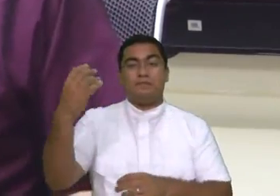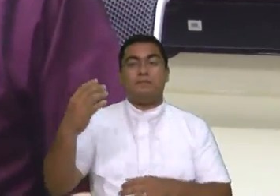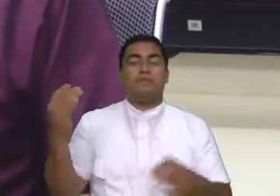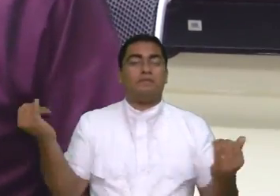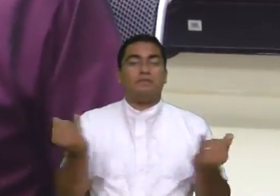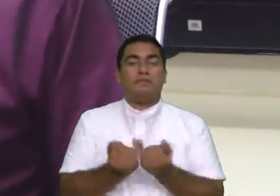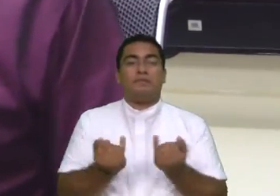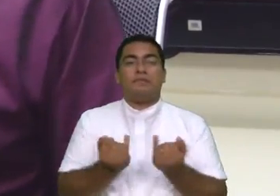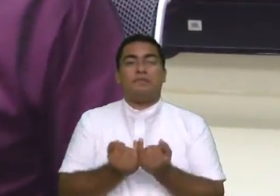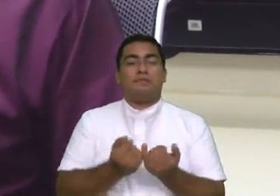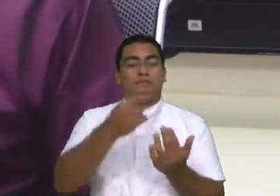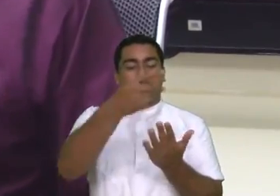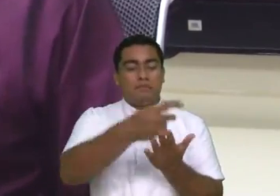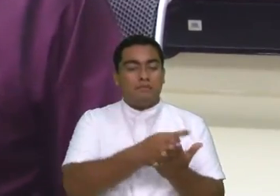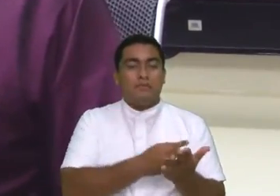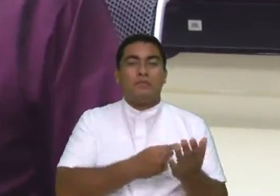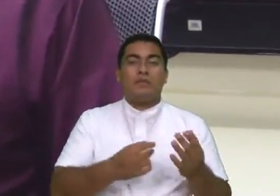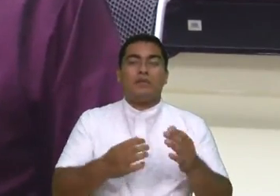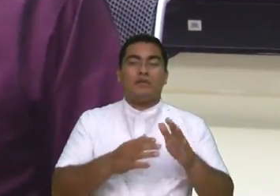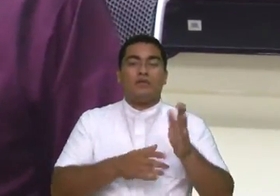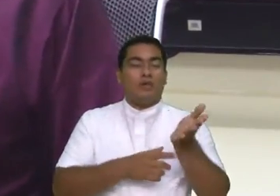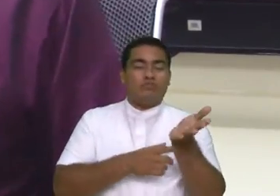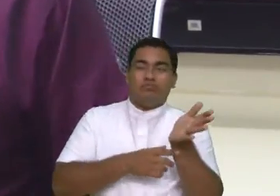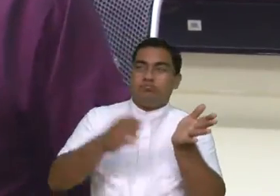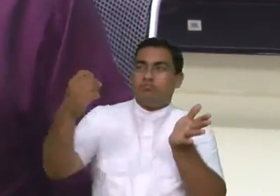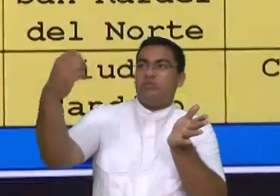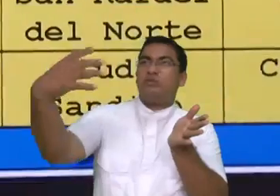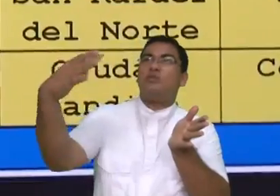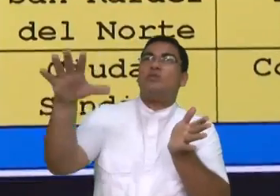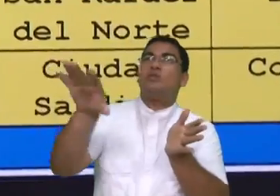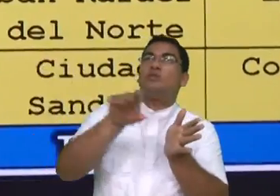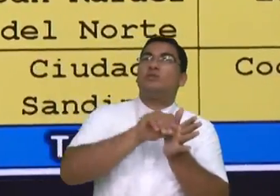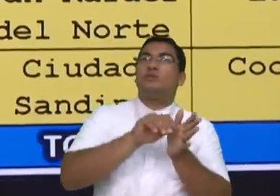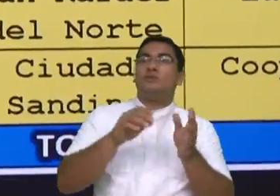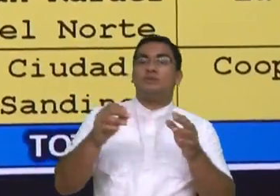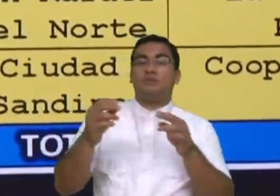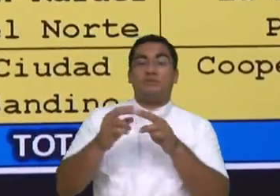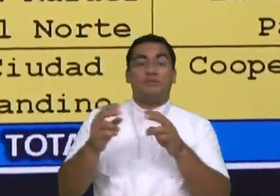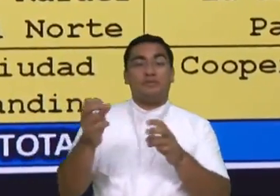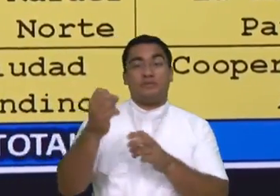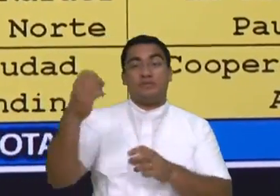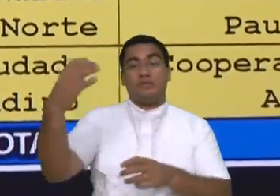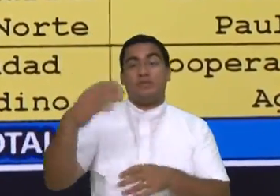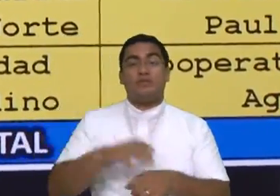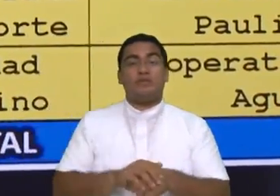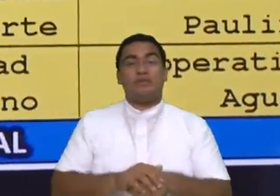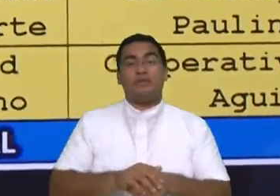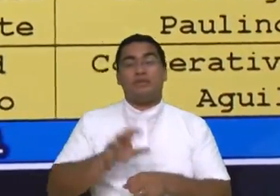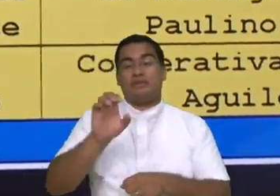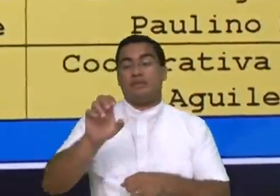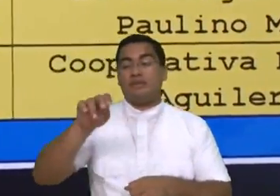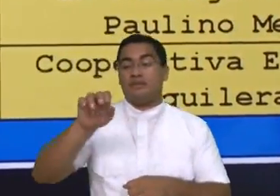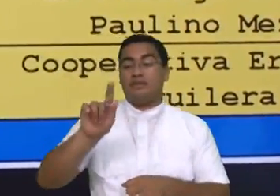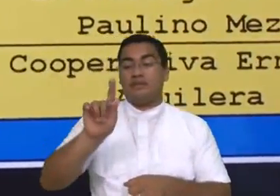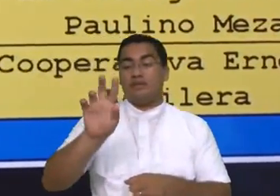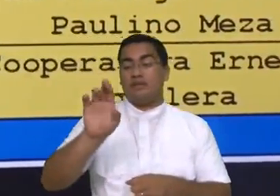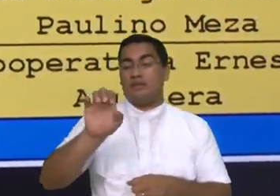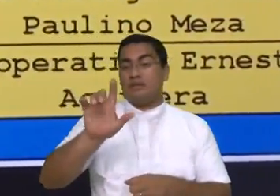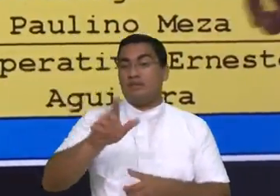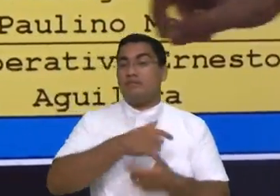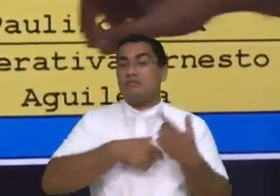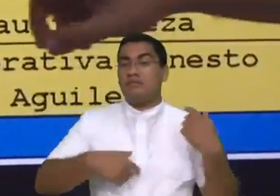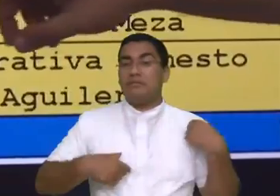igual con los proyectos solares que seguimos caminando en todas las etapas preliminares. El titular de Natrel destacó que la cobertura de energía eléctrica a